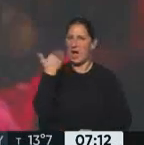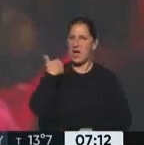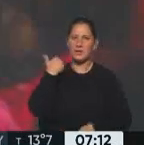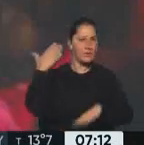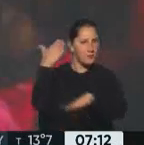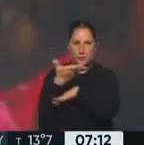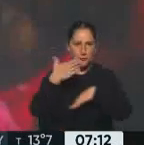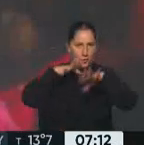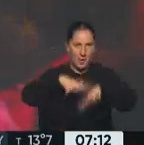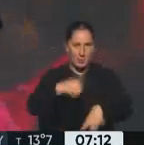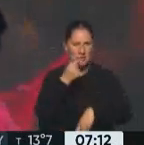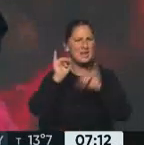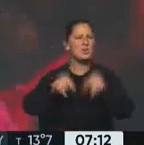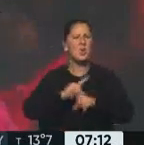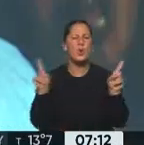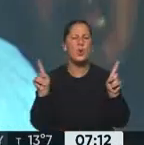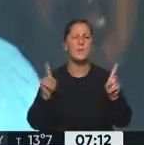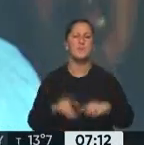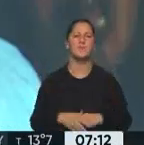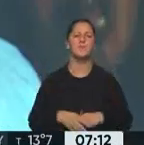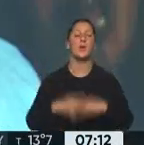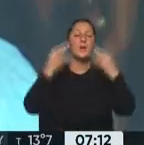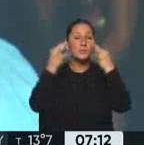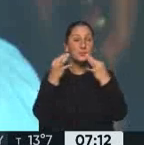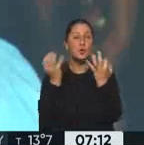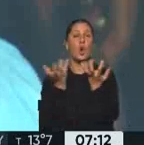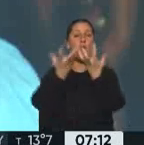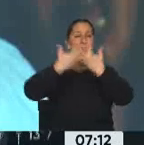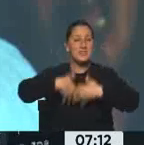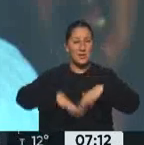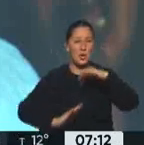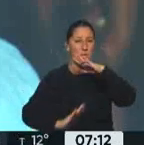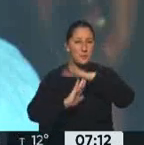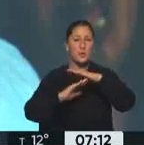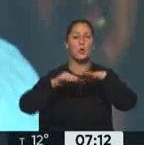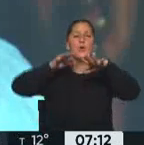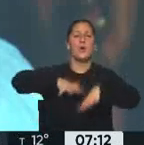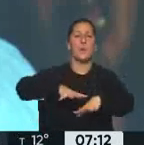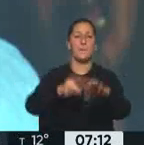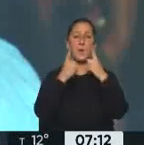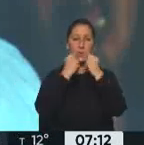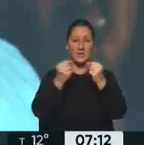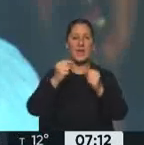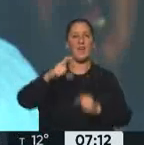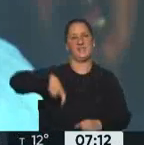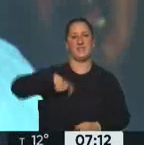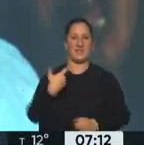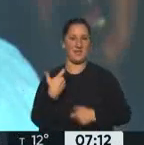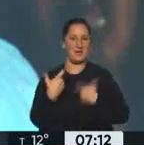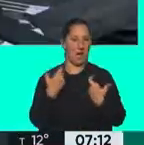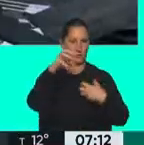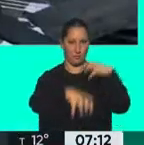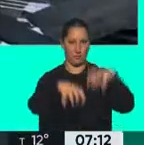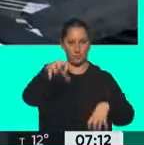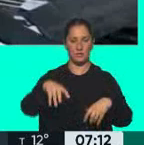chalecos amarillos a protestar o sí? En realidad, lo que organizó, nucleó las protestas fueron los sindicatos. Claro. Los chalecos